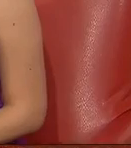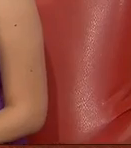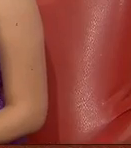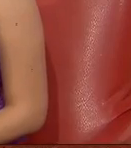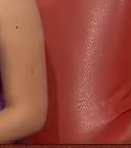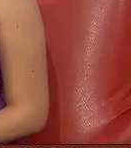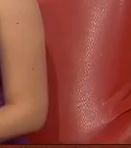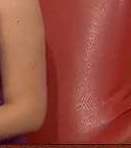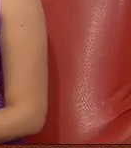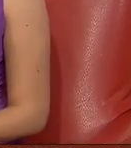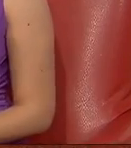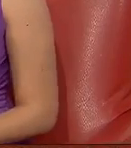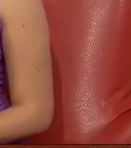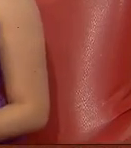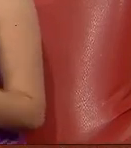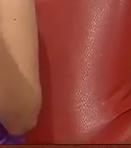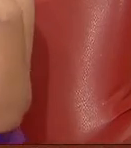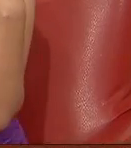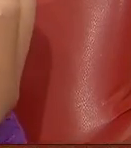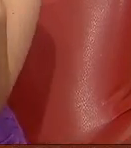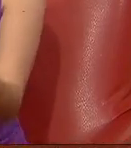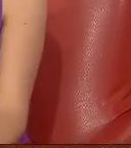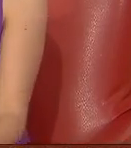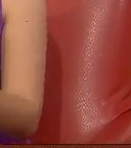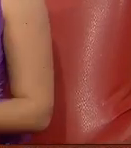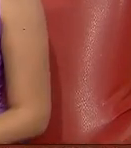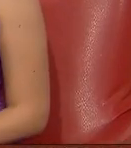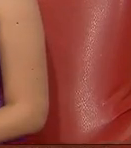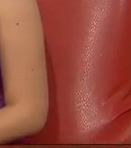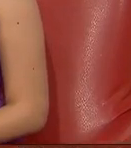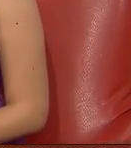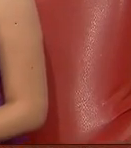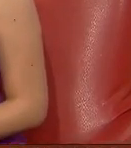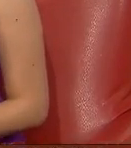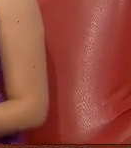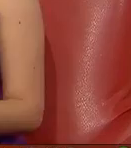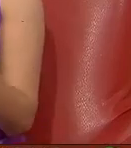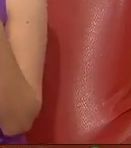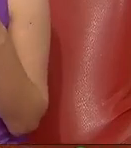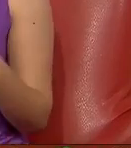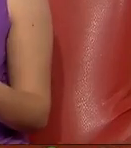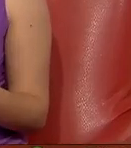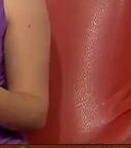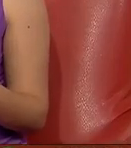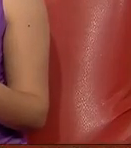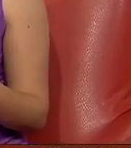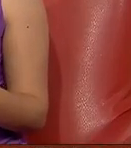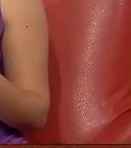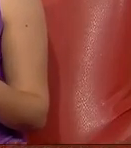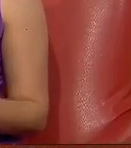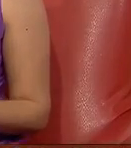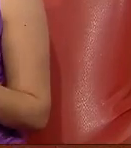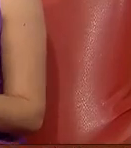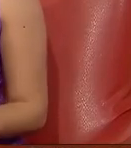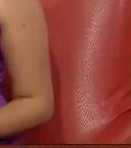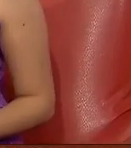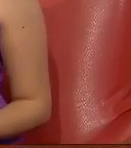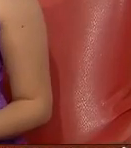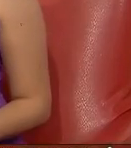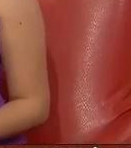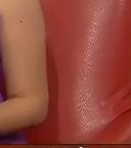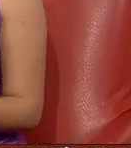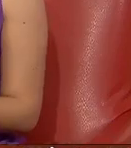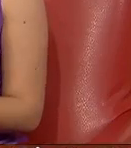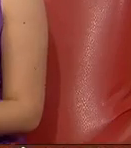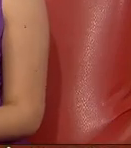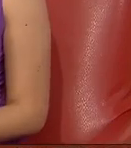todos nosotros, así que 40 menos carros, 64% más demanda. Y además este principio de prestar el servicio más